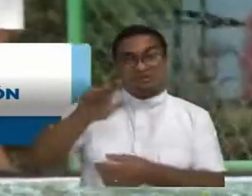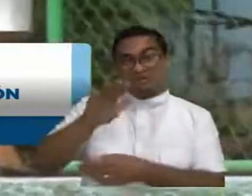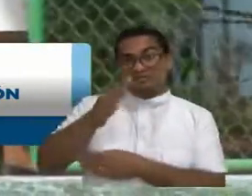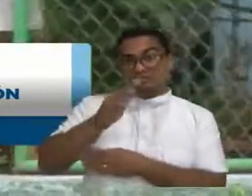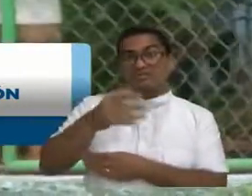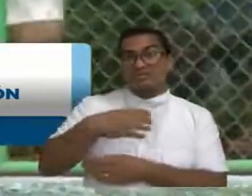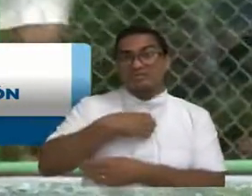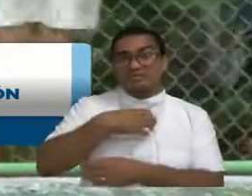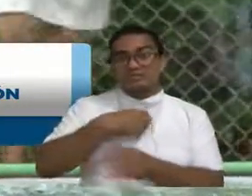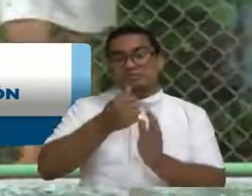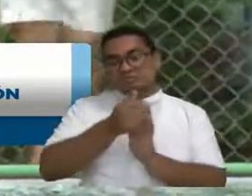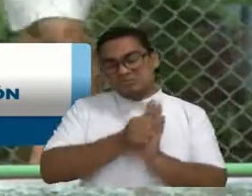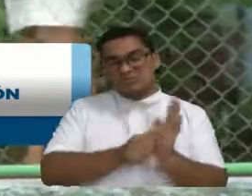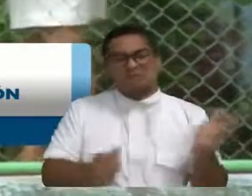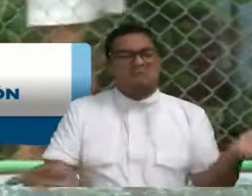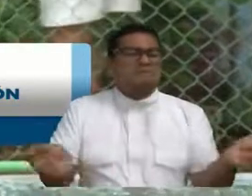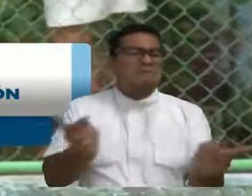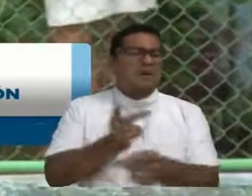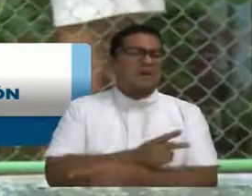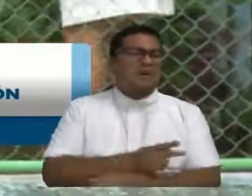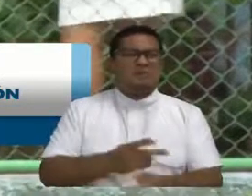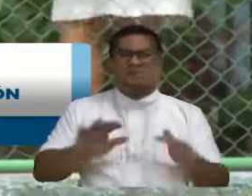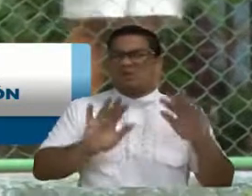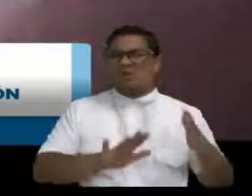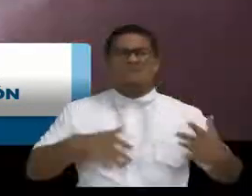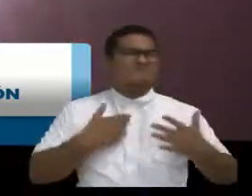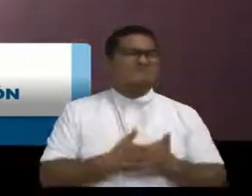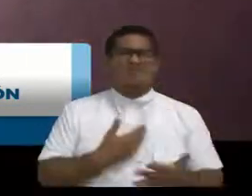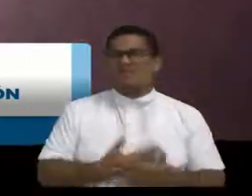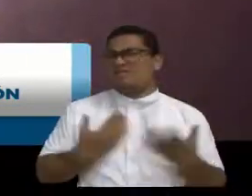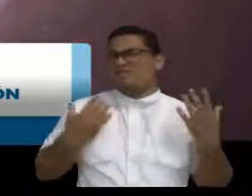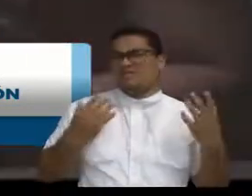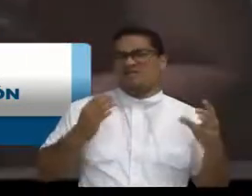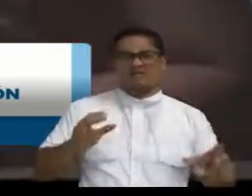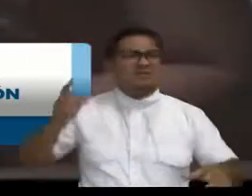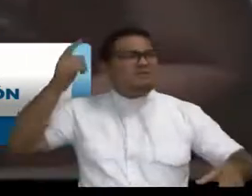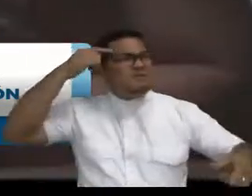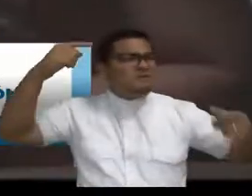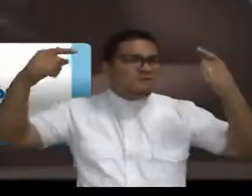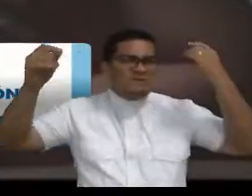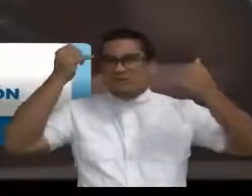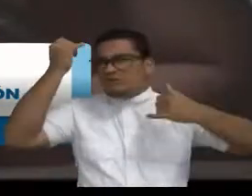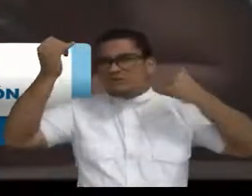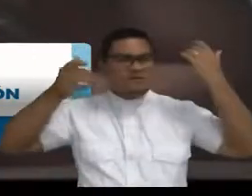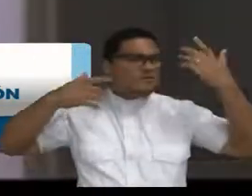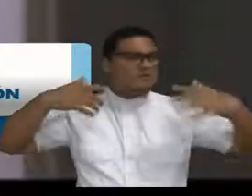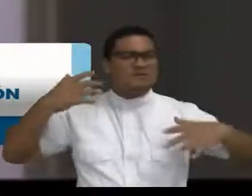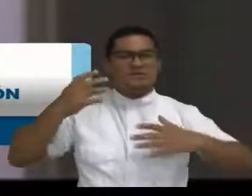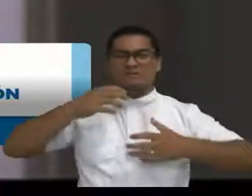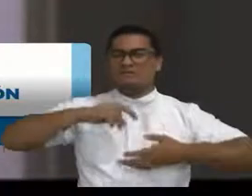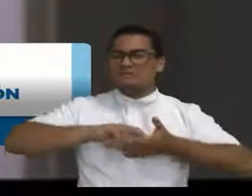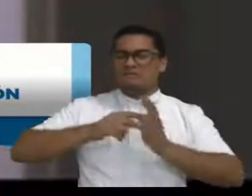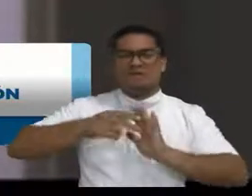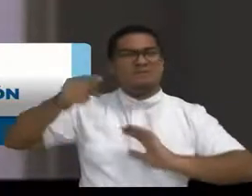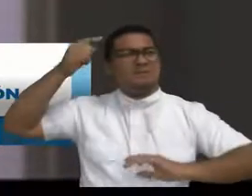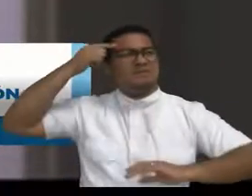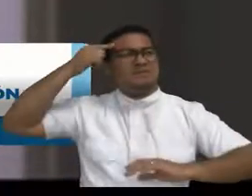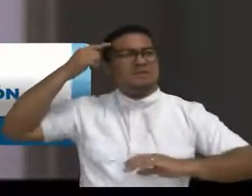así como la depresión, pero más grave, que se presenta con alucinaciones, con alteraciones del pensamiento, con